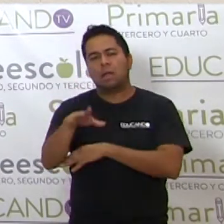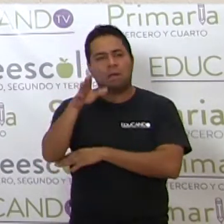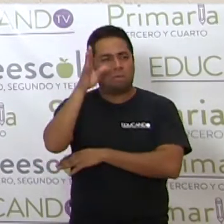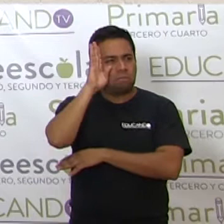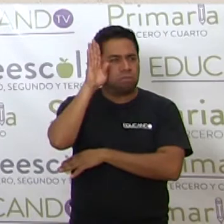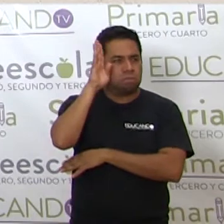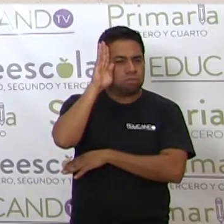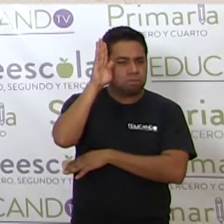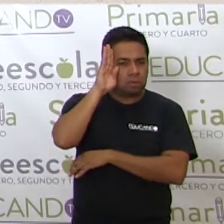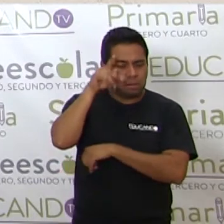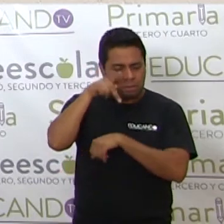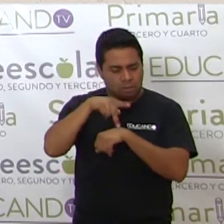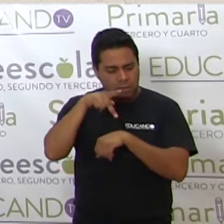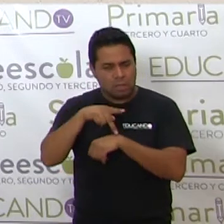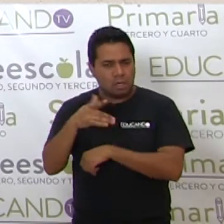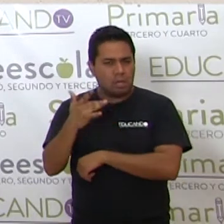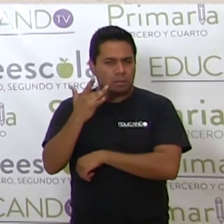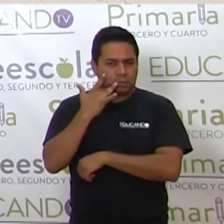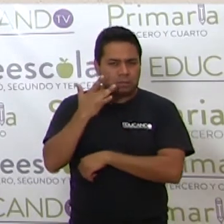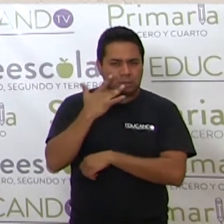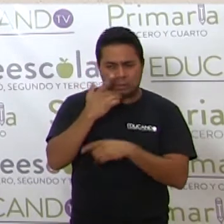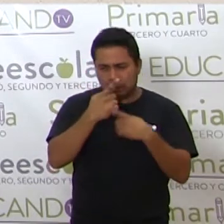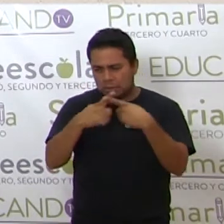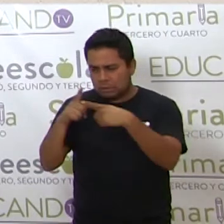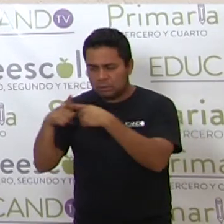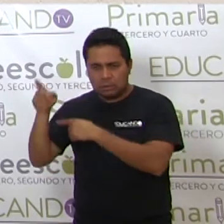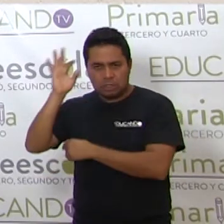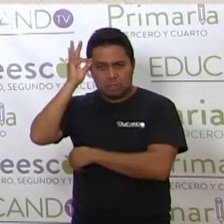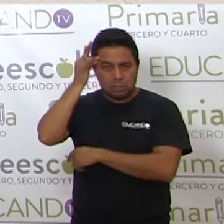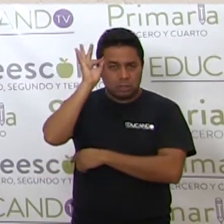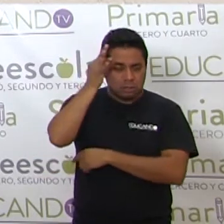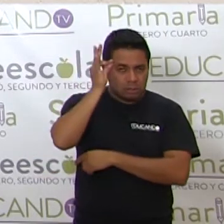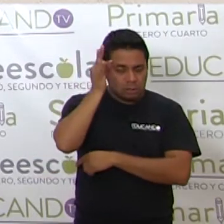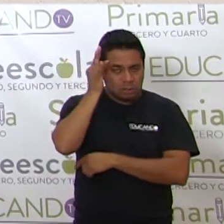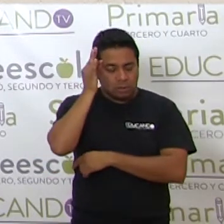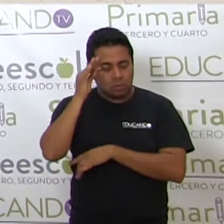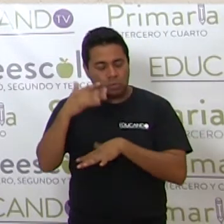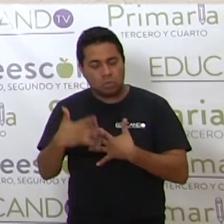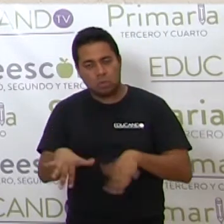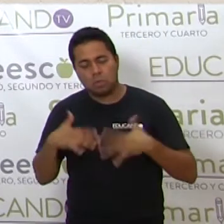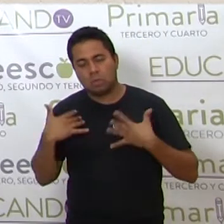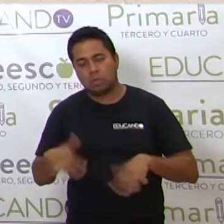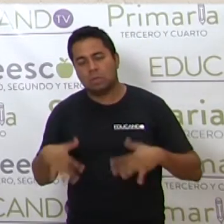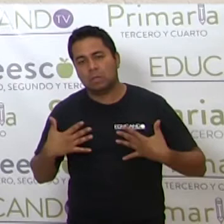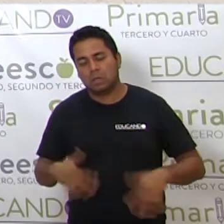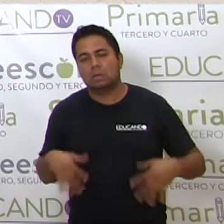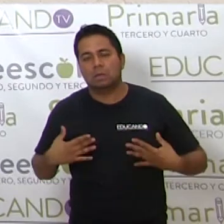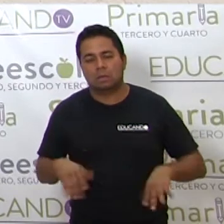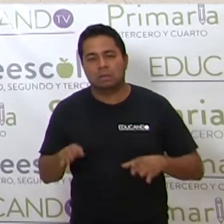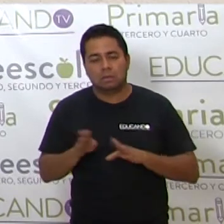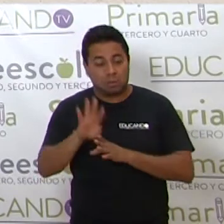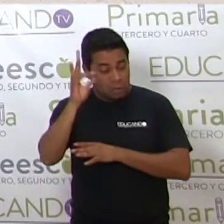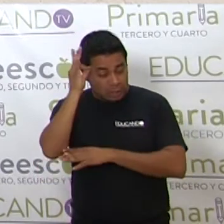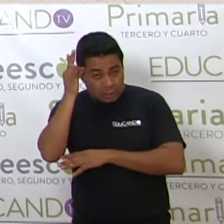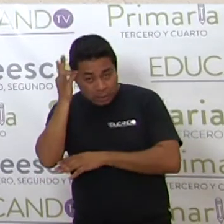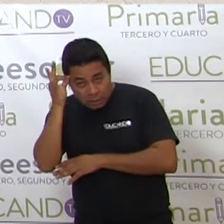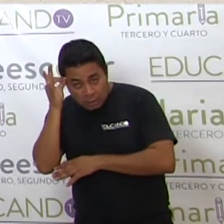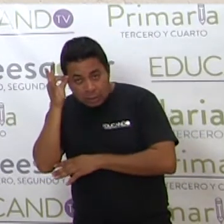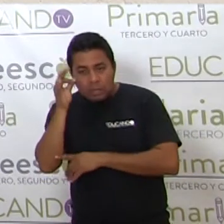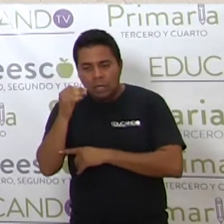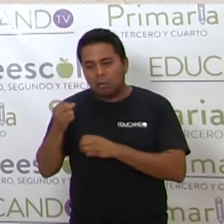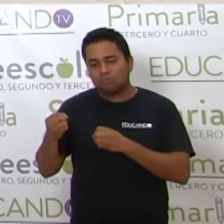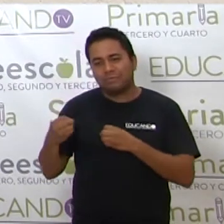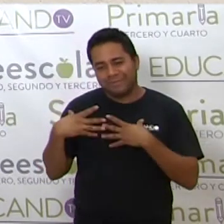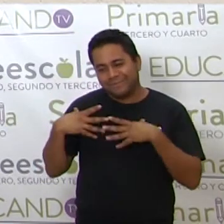mármol y multitud de criados lujosamente ataviados ha vuelto si tenían tantos criados entonces sí que me den un